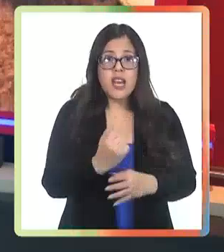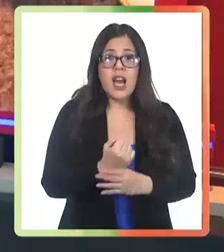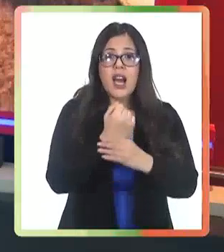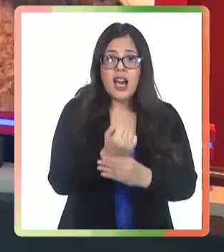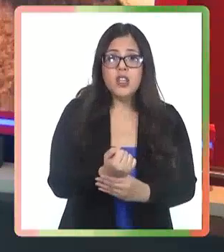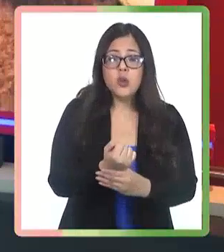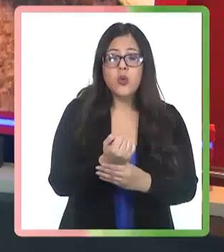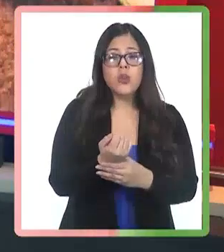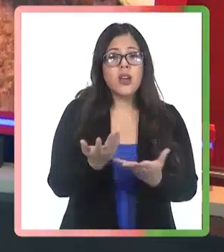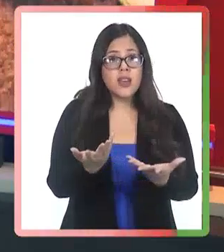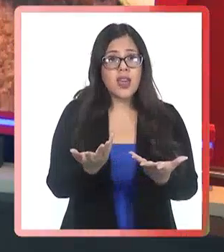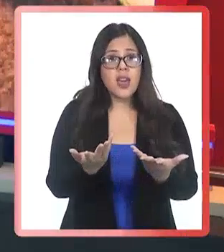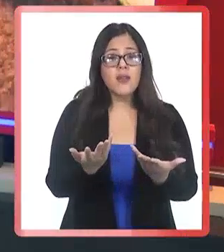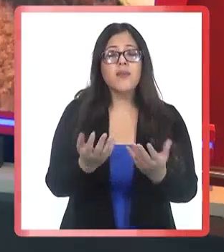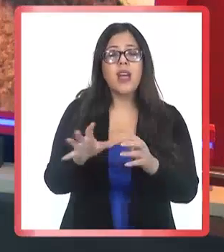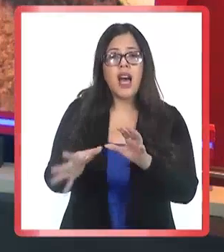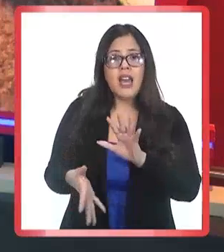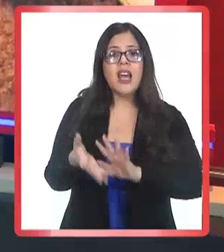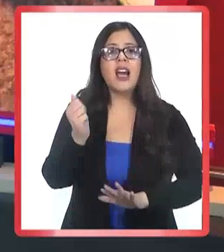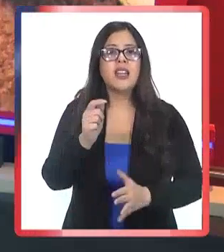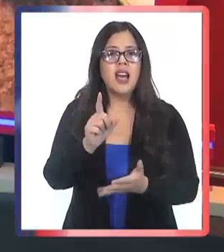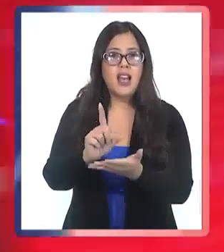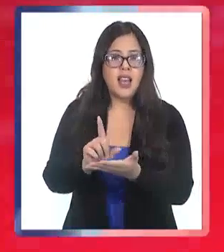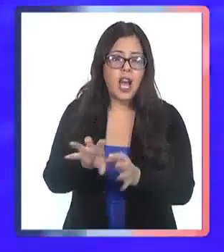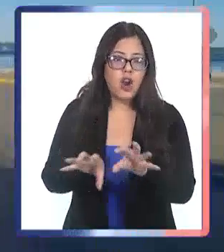de la zona. Vértice Televisión nos cuenta más.